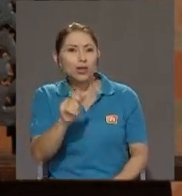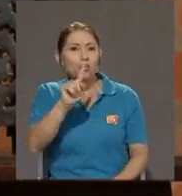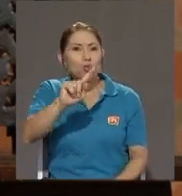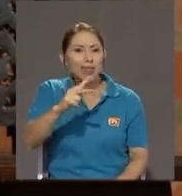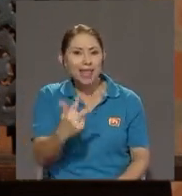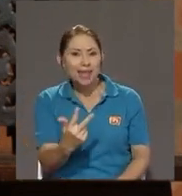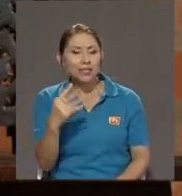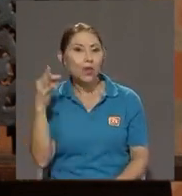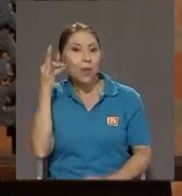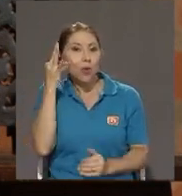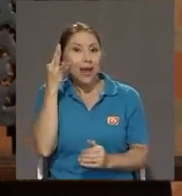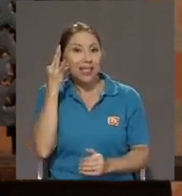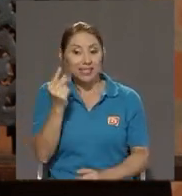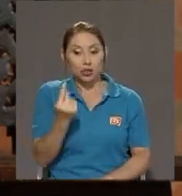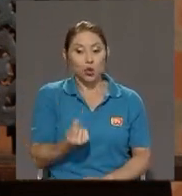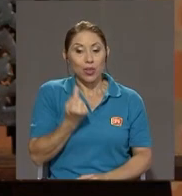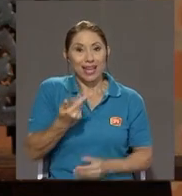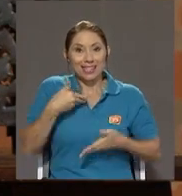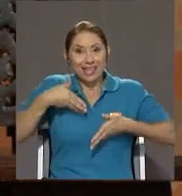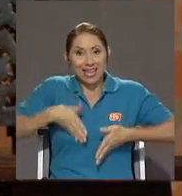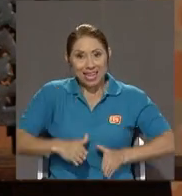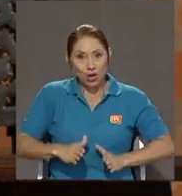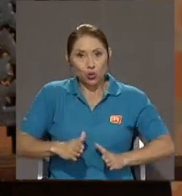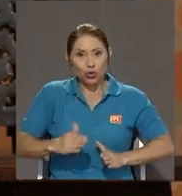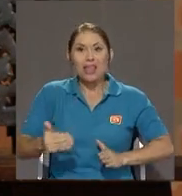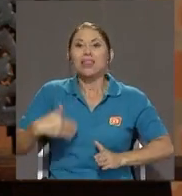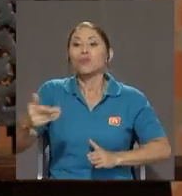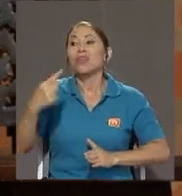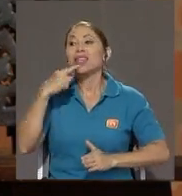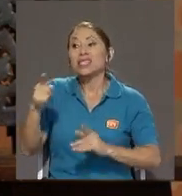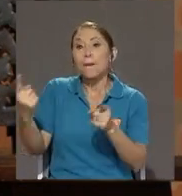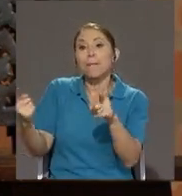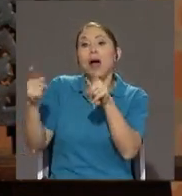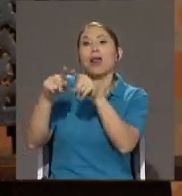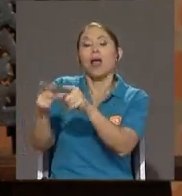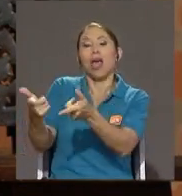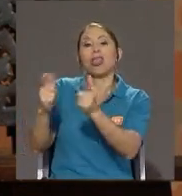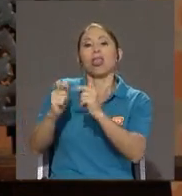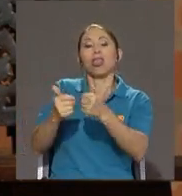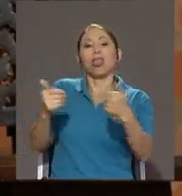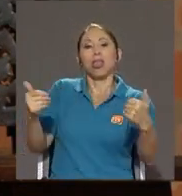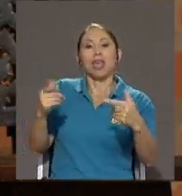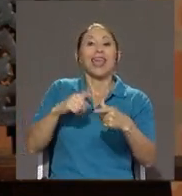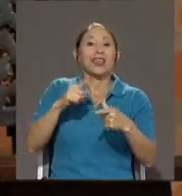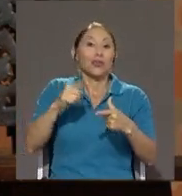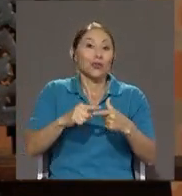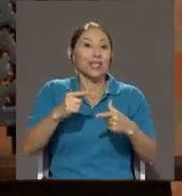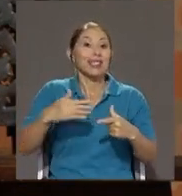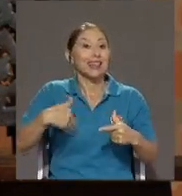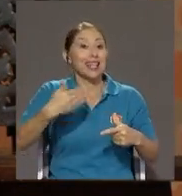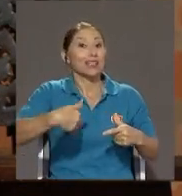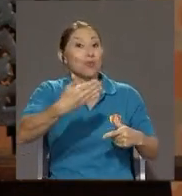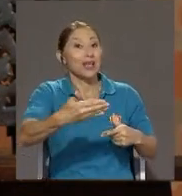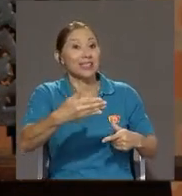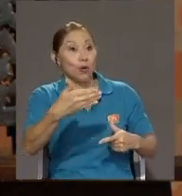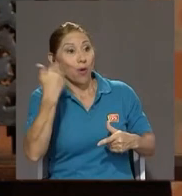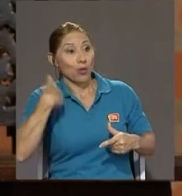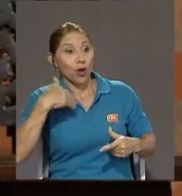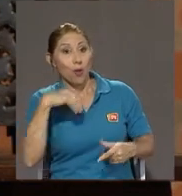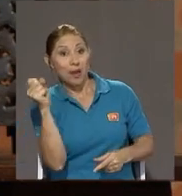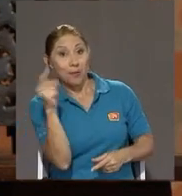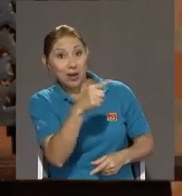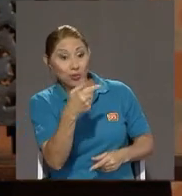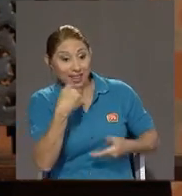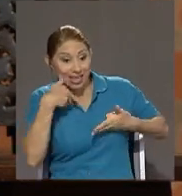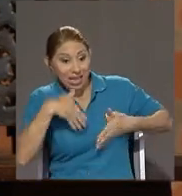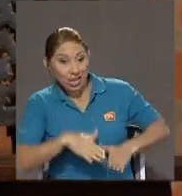que tienen hijos solteras luego reportan que fueron abandonadas por su pareja. Entonces no sería de extrañar que luego cuando le pregunten a los hombres, esos hombres no